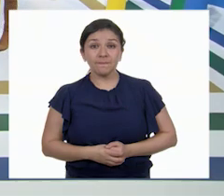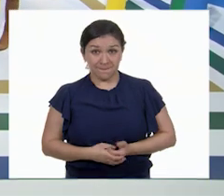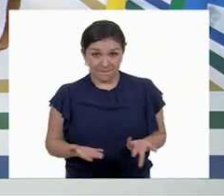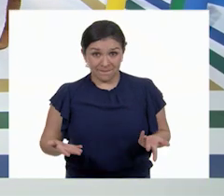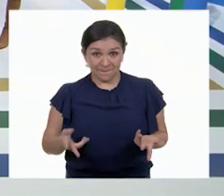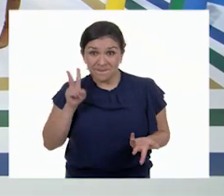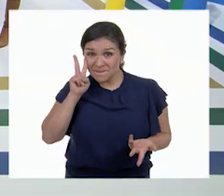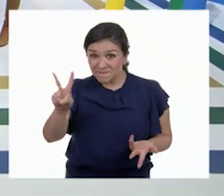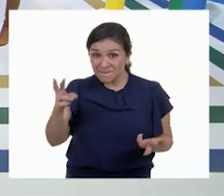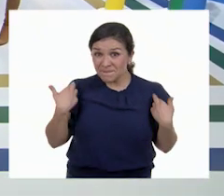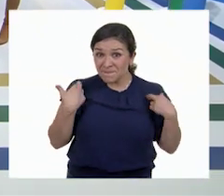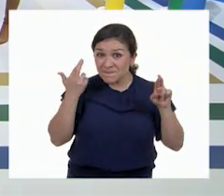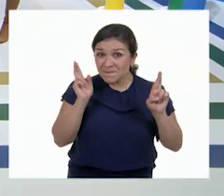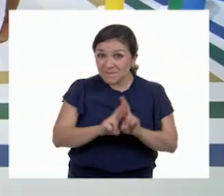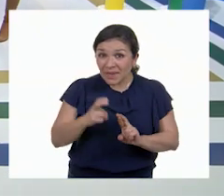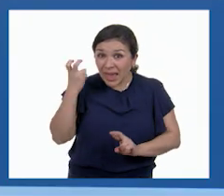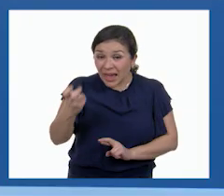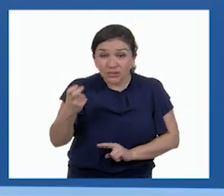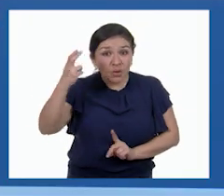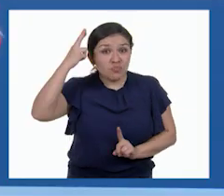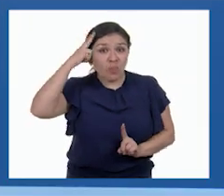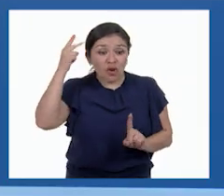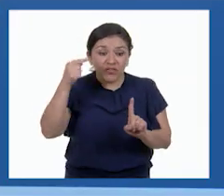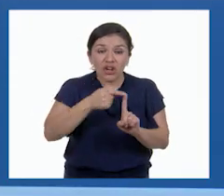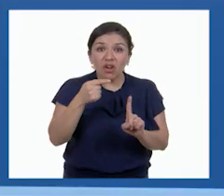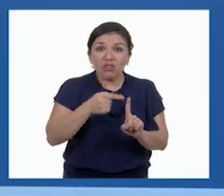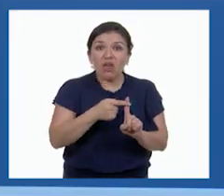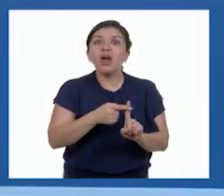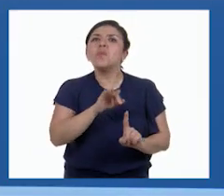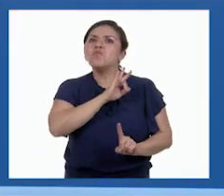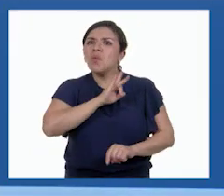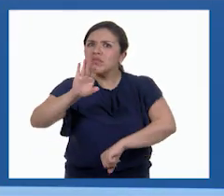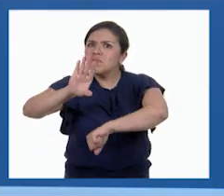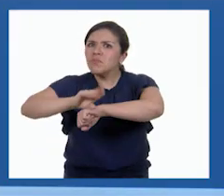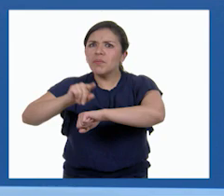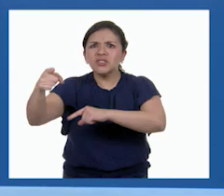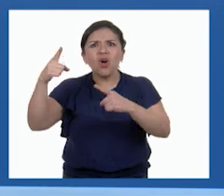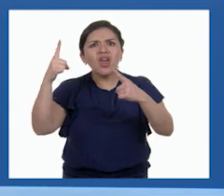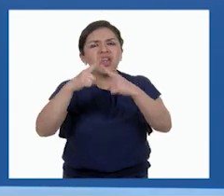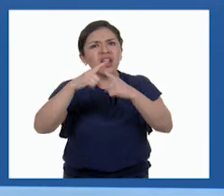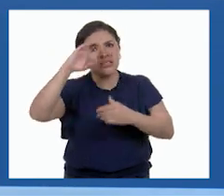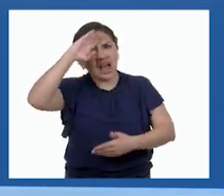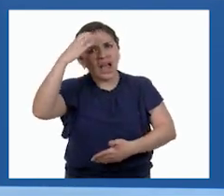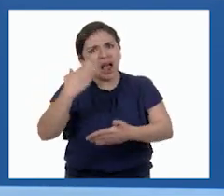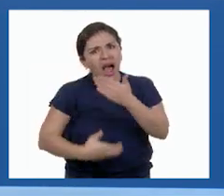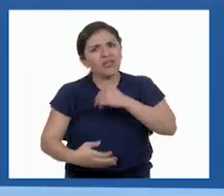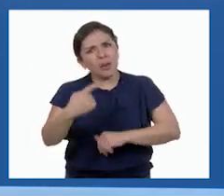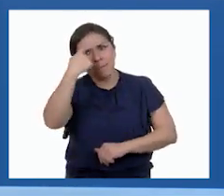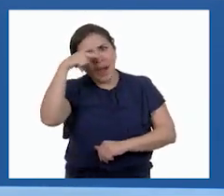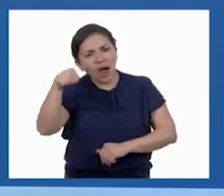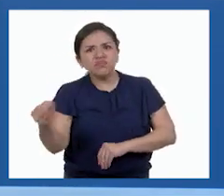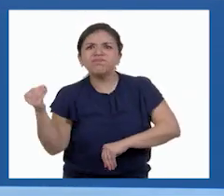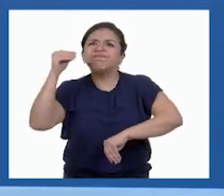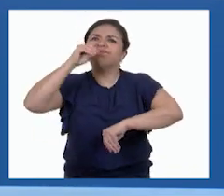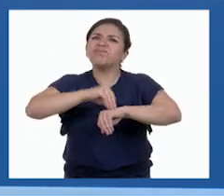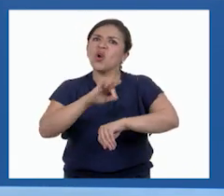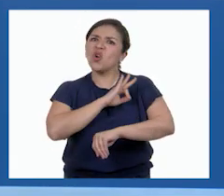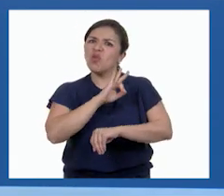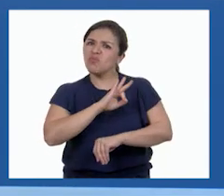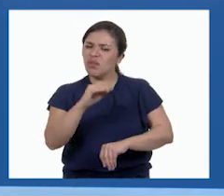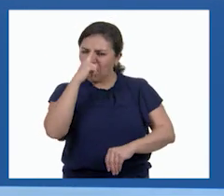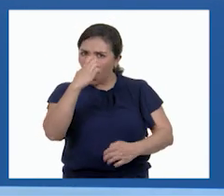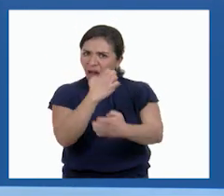¿Qué, maestra? Así que Porfirio Díaz le permitió a la Iglesia Católica recuperar una parte de su poder en